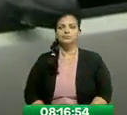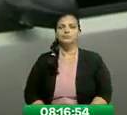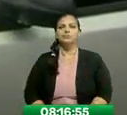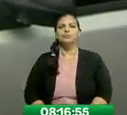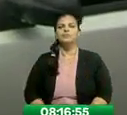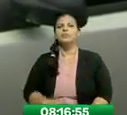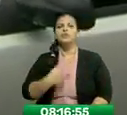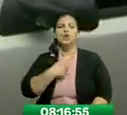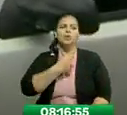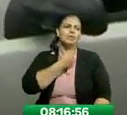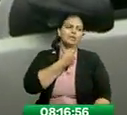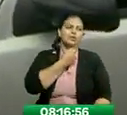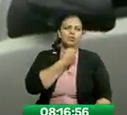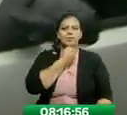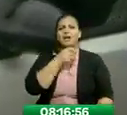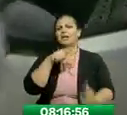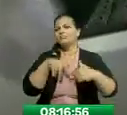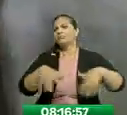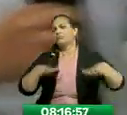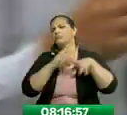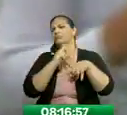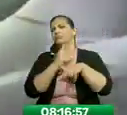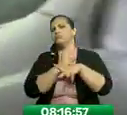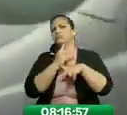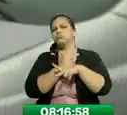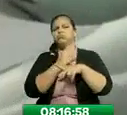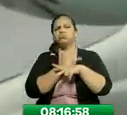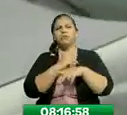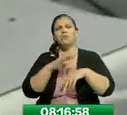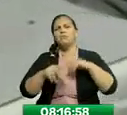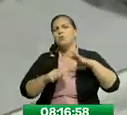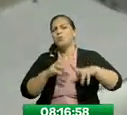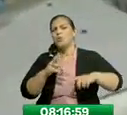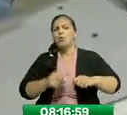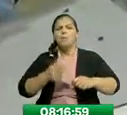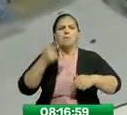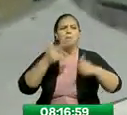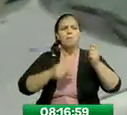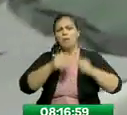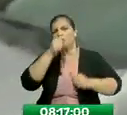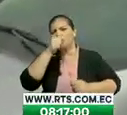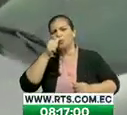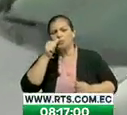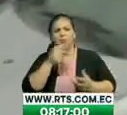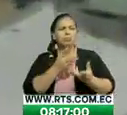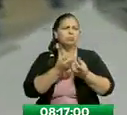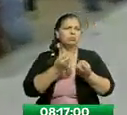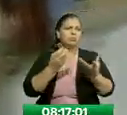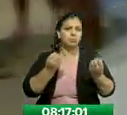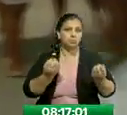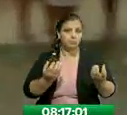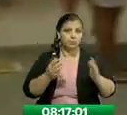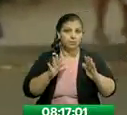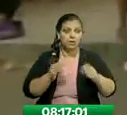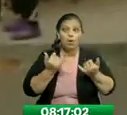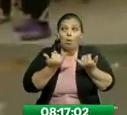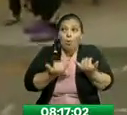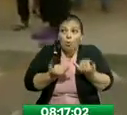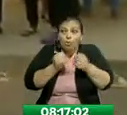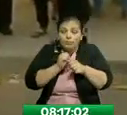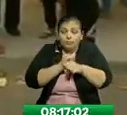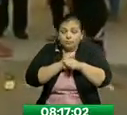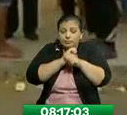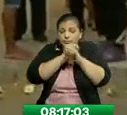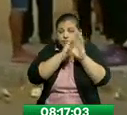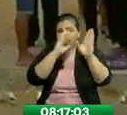en vivo para hablar de la inseguridad que se registra en este sector. Esta madrugada quisieron tomarse y destruir